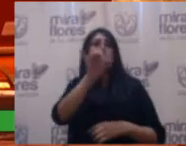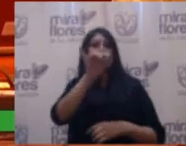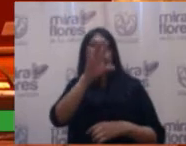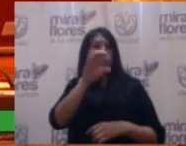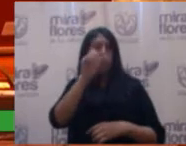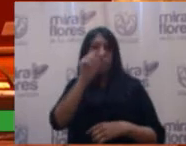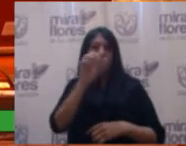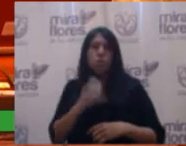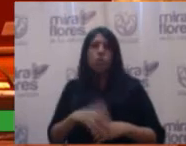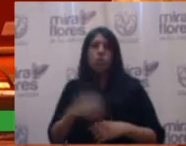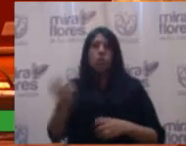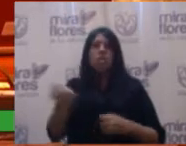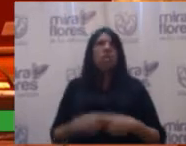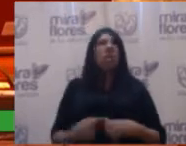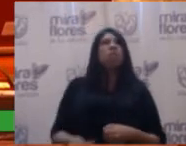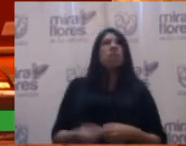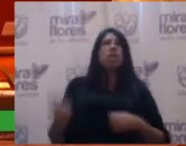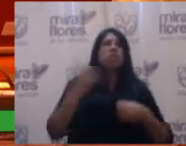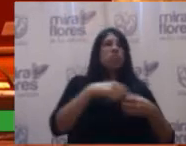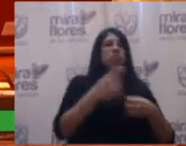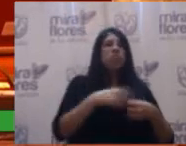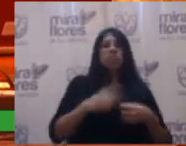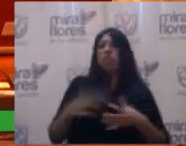habían instalado en la zona de Miraflores.